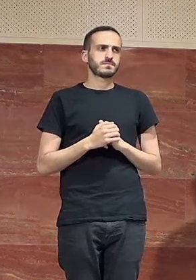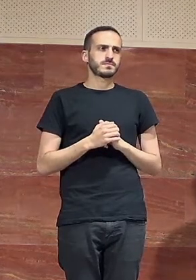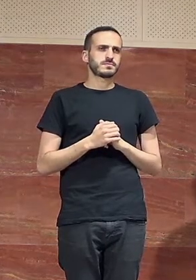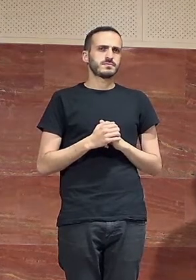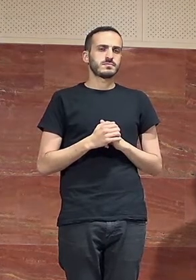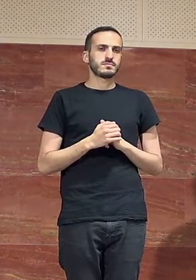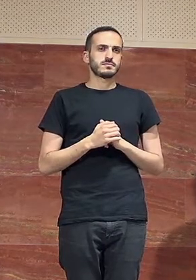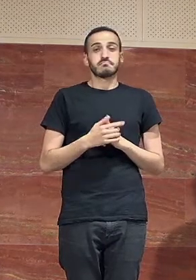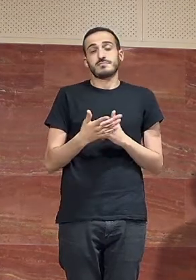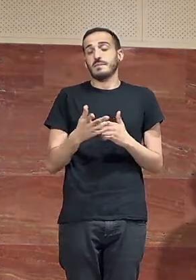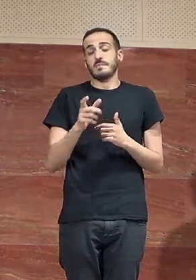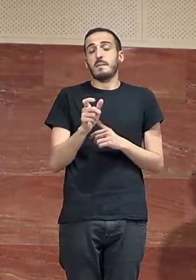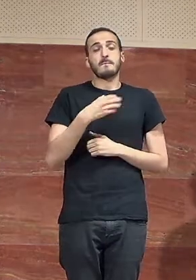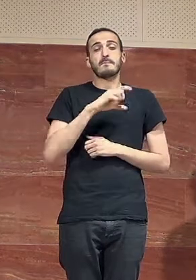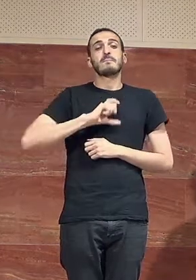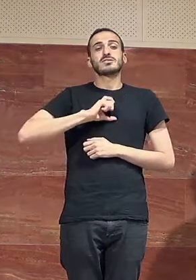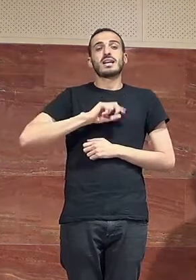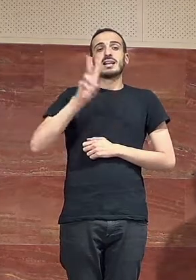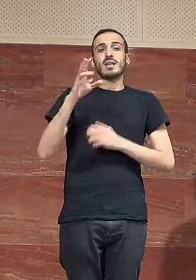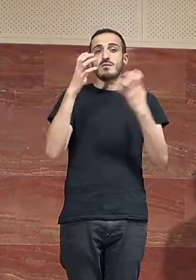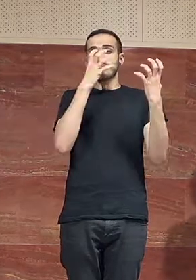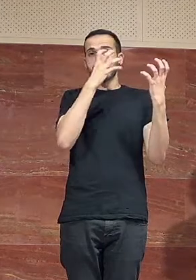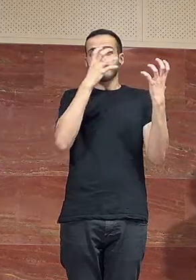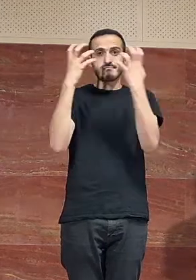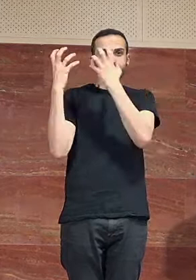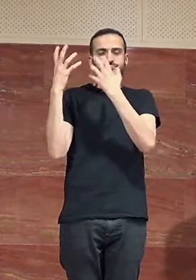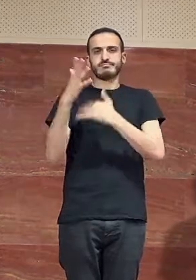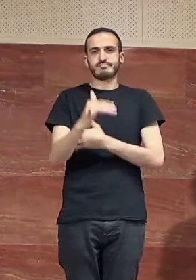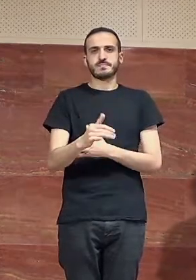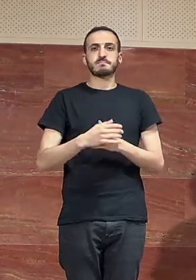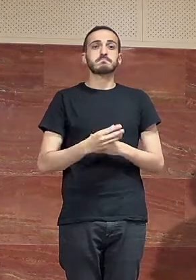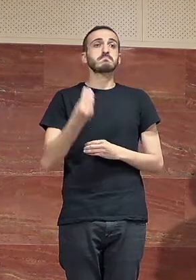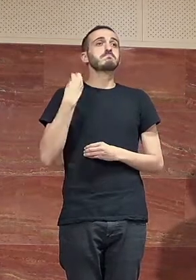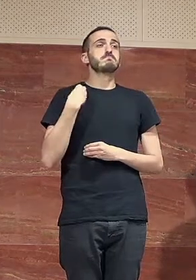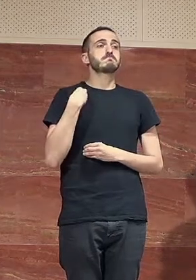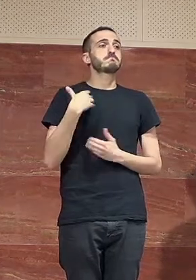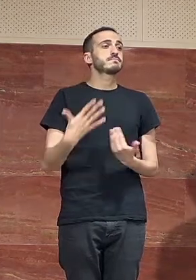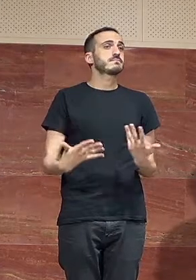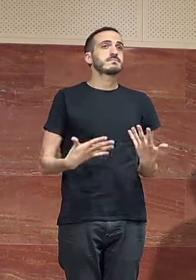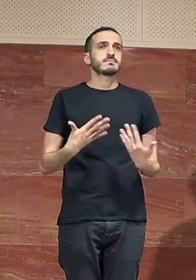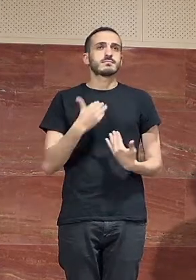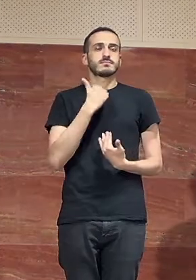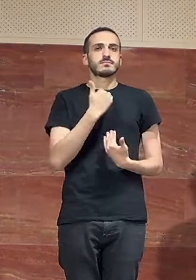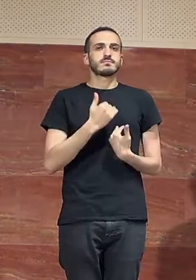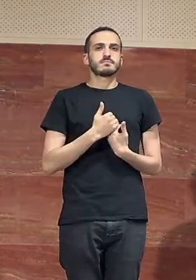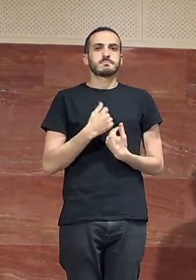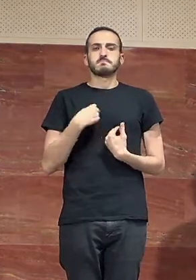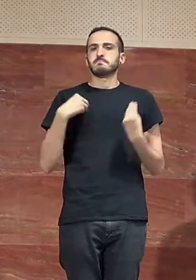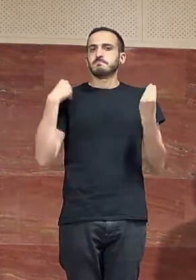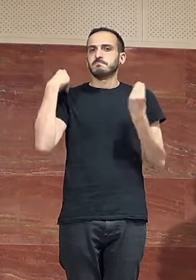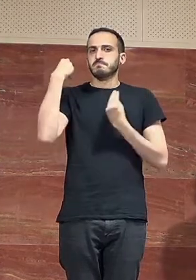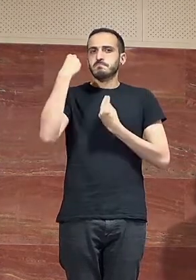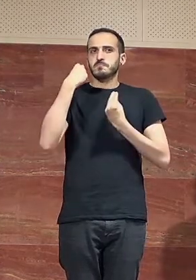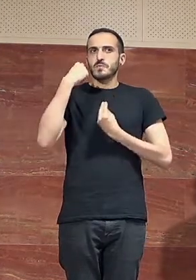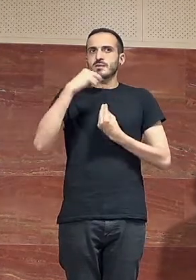Hyde, ¿no? Sí, Las un dos poco personalidades en una misma persona. Bueno, ¿alguna pregunta más? Yo creo que los que hemos venido